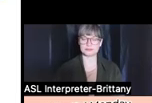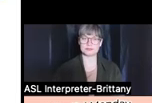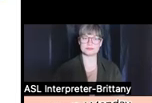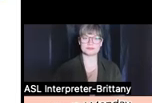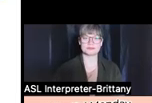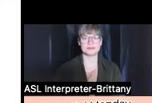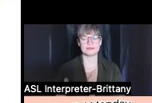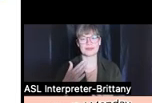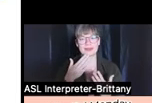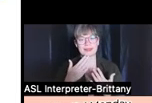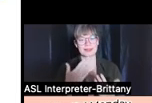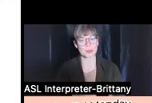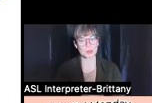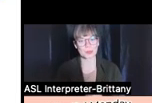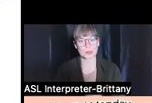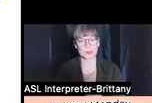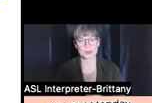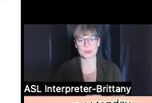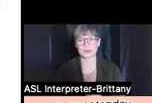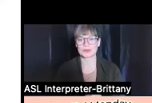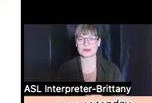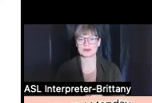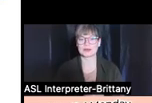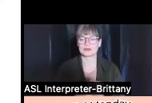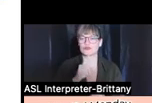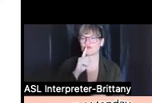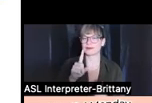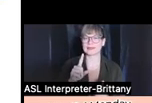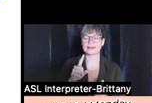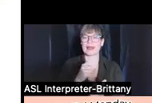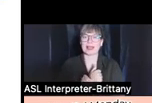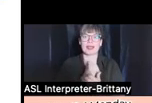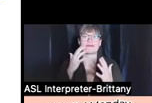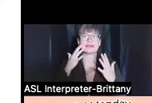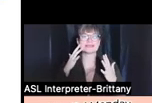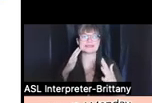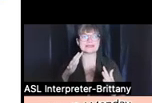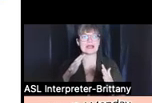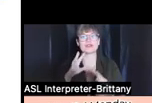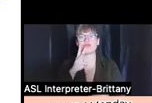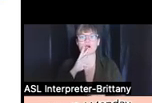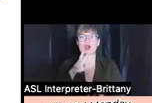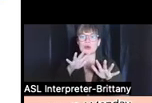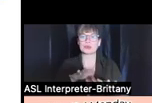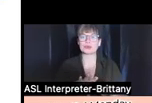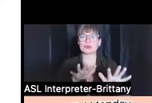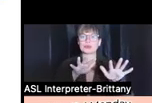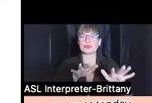Thank you. Hopefully that. Muchas gracias. Ojalá que esto nos haya centrado. Me encanta escuchar el agua